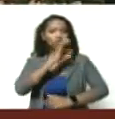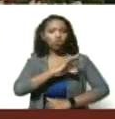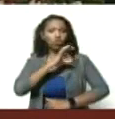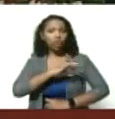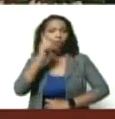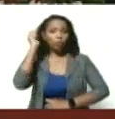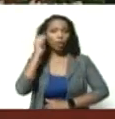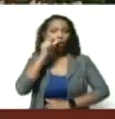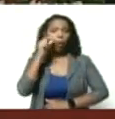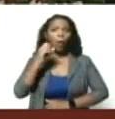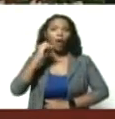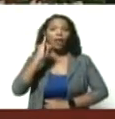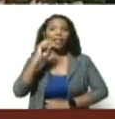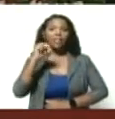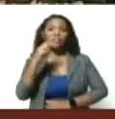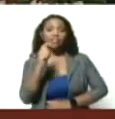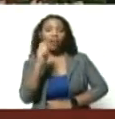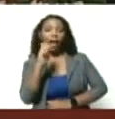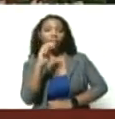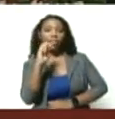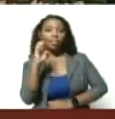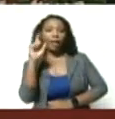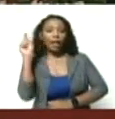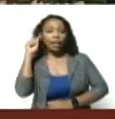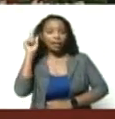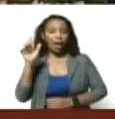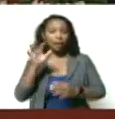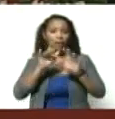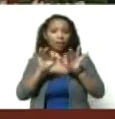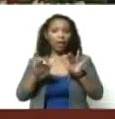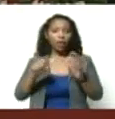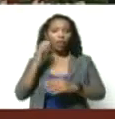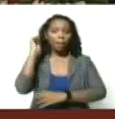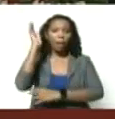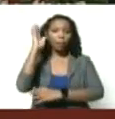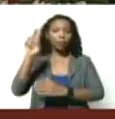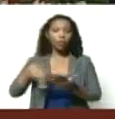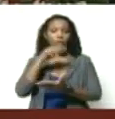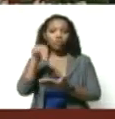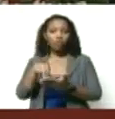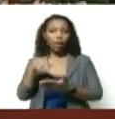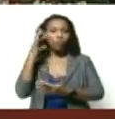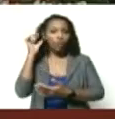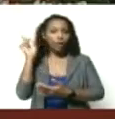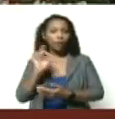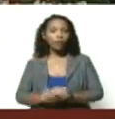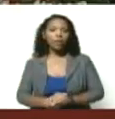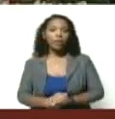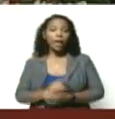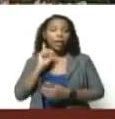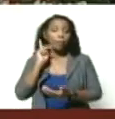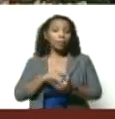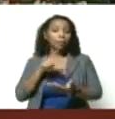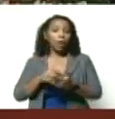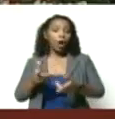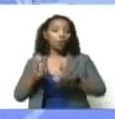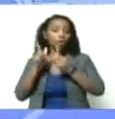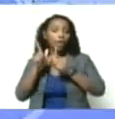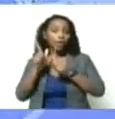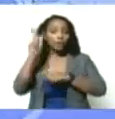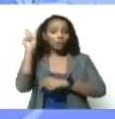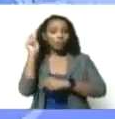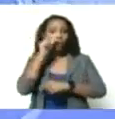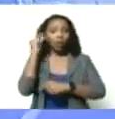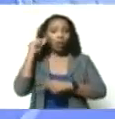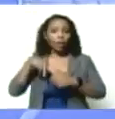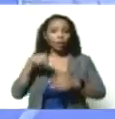diputado Pedro Infante, y la secretaria del Parlamento Nacional, Rosalba Gil. Son parte de las autoridades y diputados que